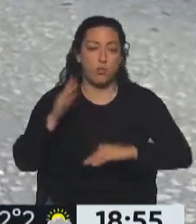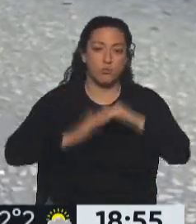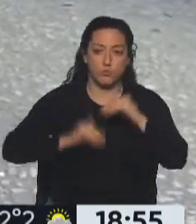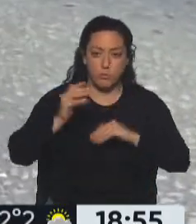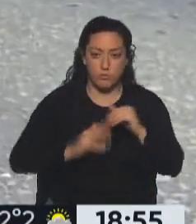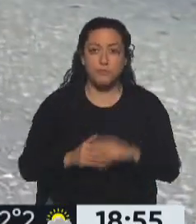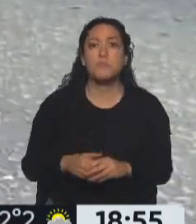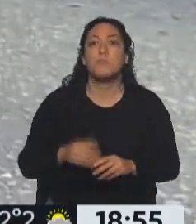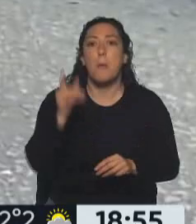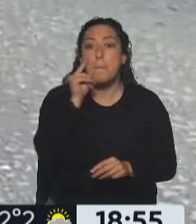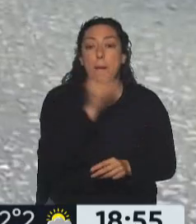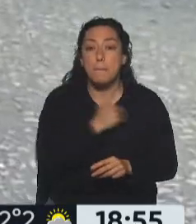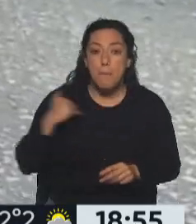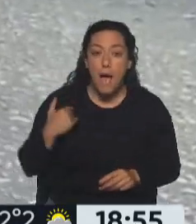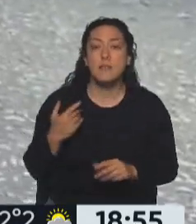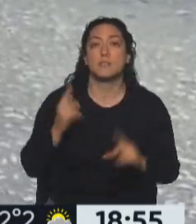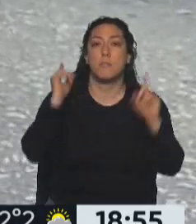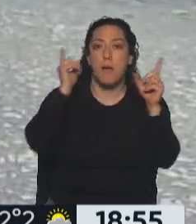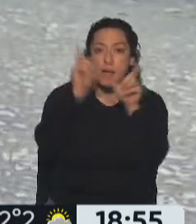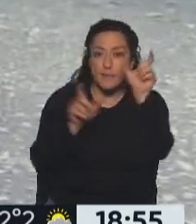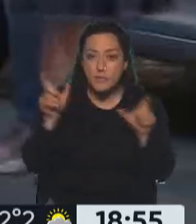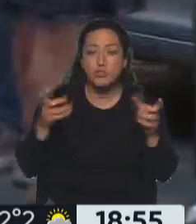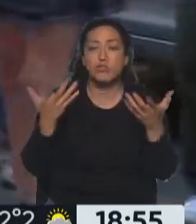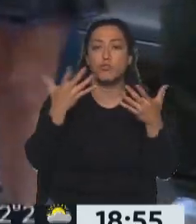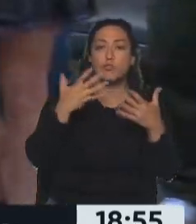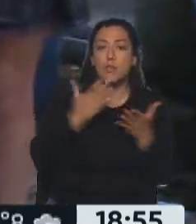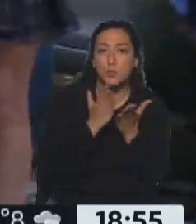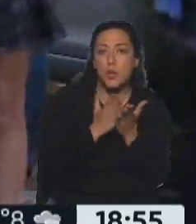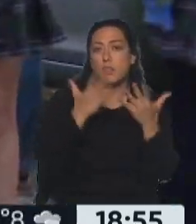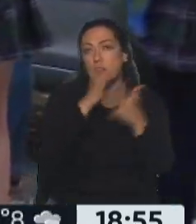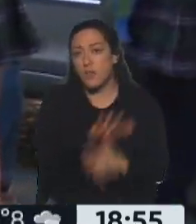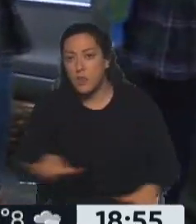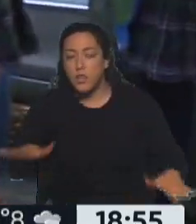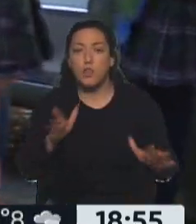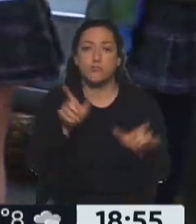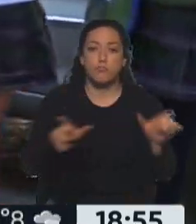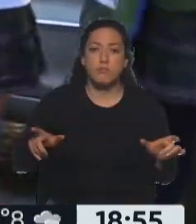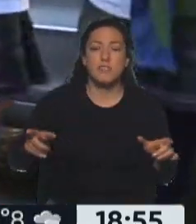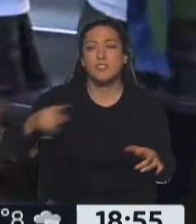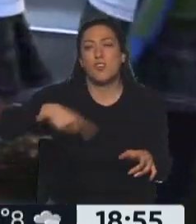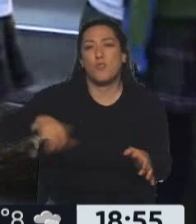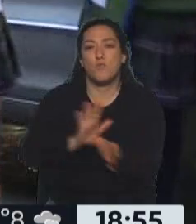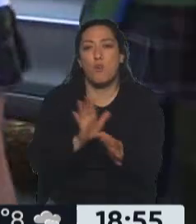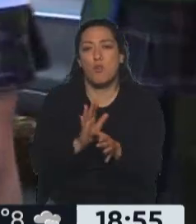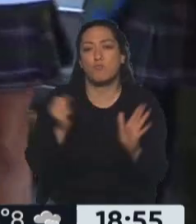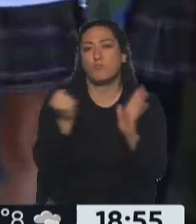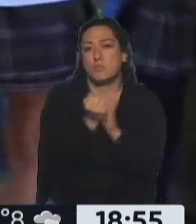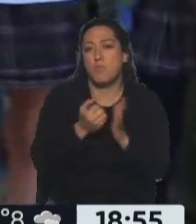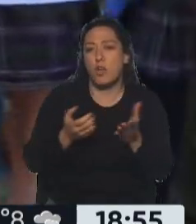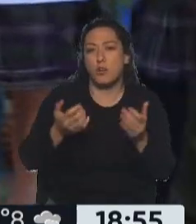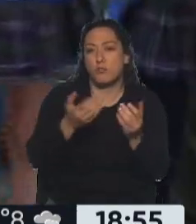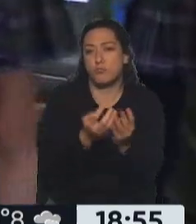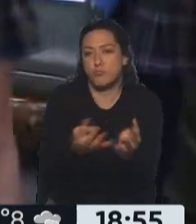Los padres, los docentes, los chicos, los estudiantes decidieron hacer un abrazo simbólico a esta